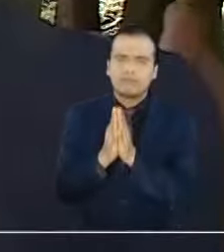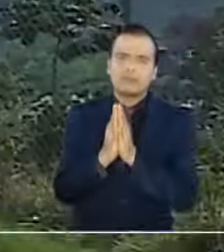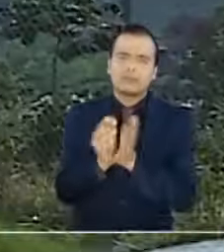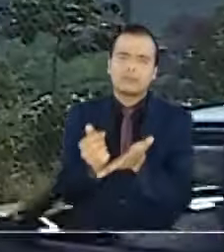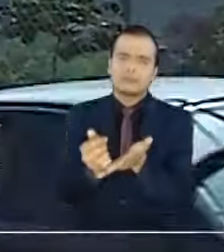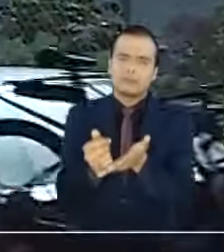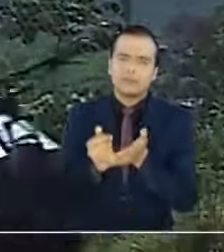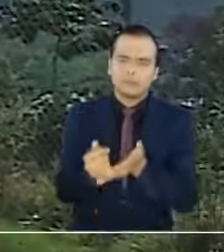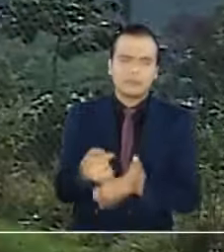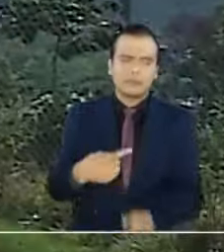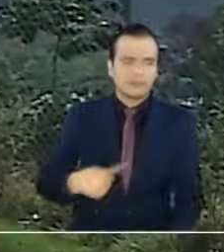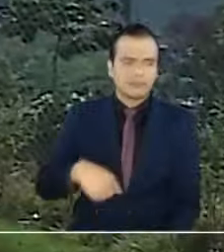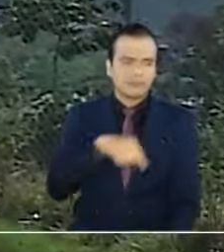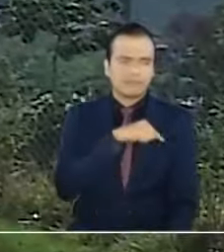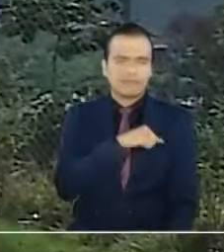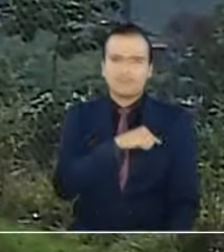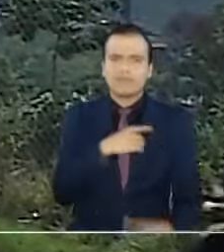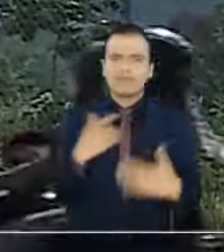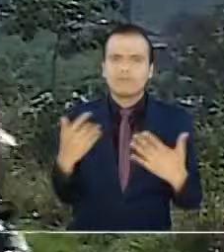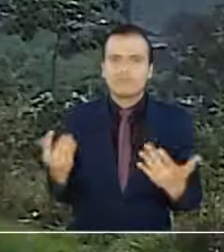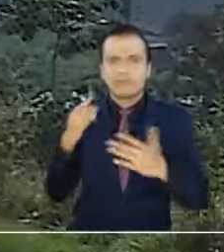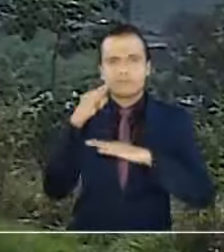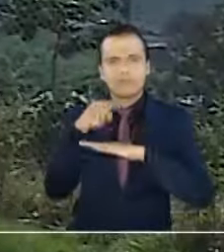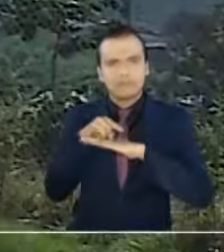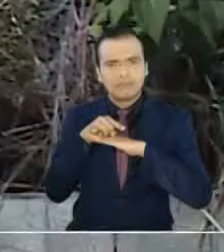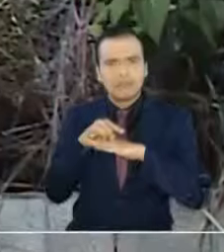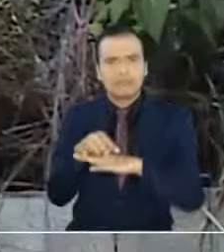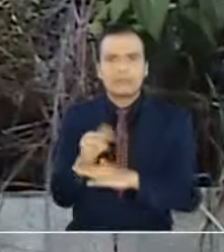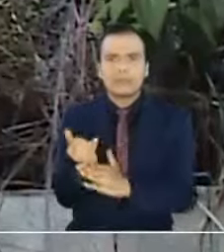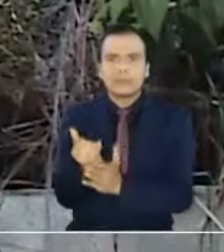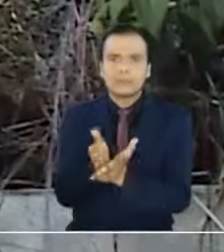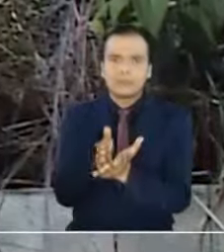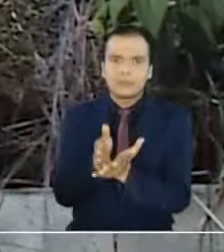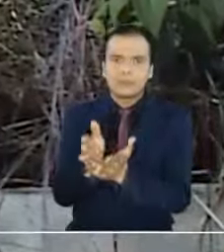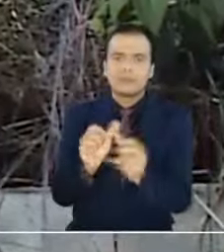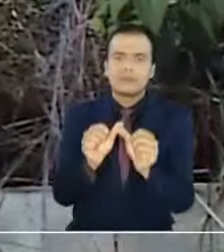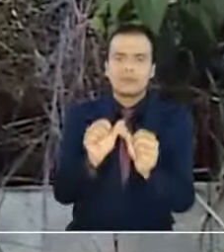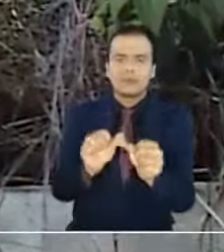con patrullas permanentes que pasen para arriba y para abajo en este planchón